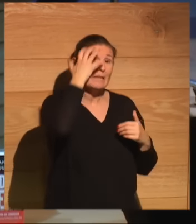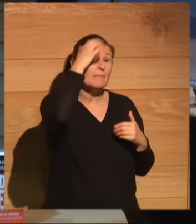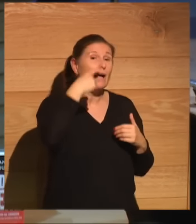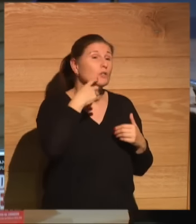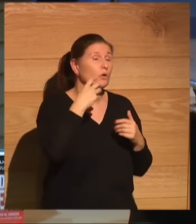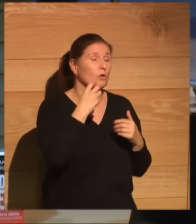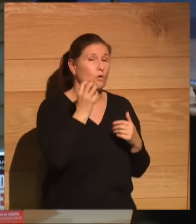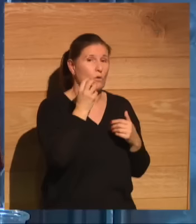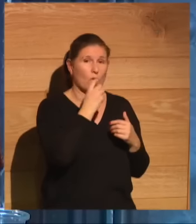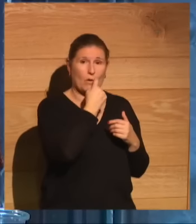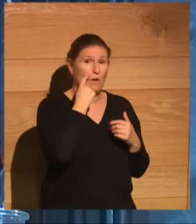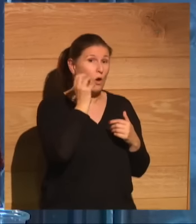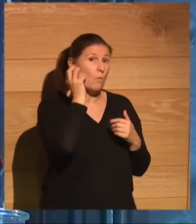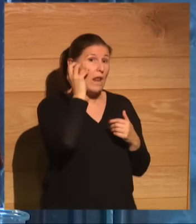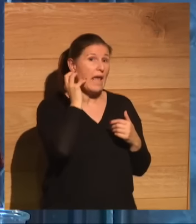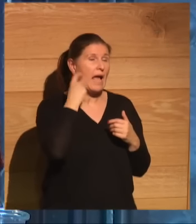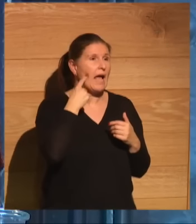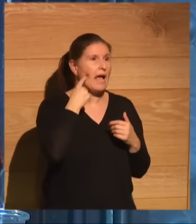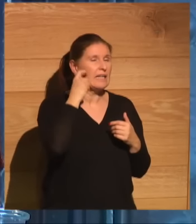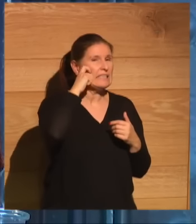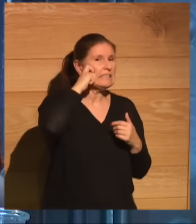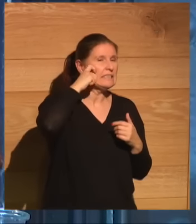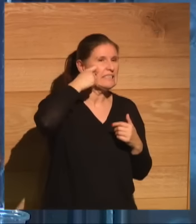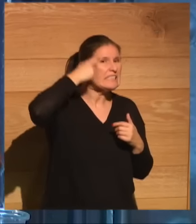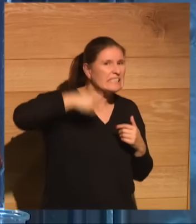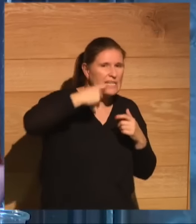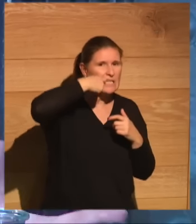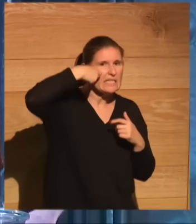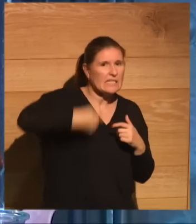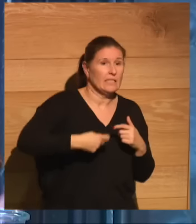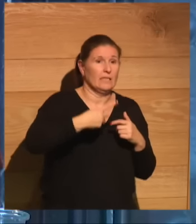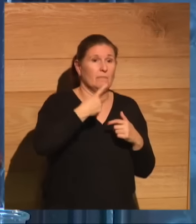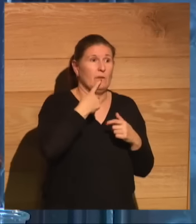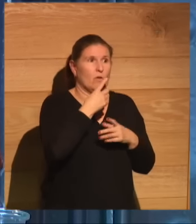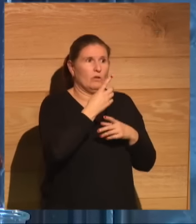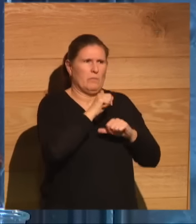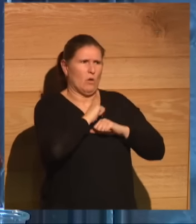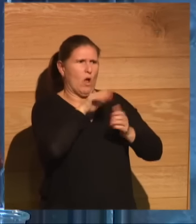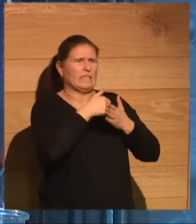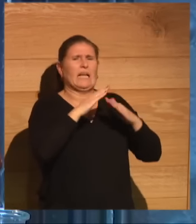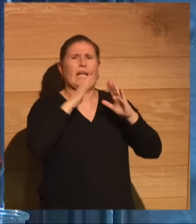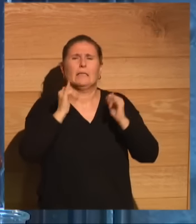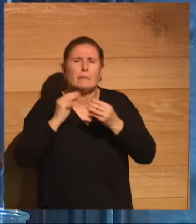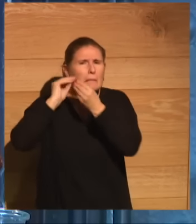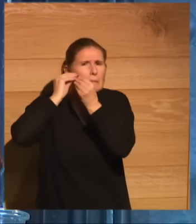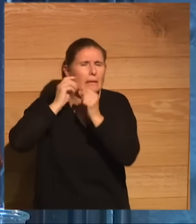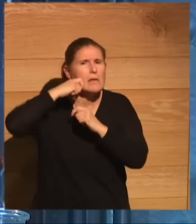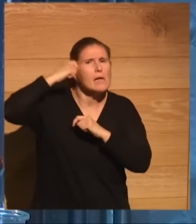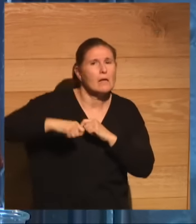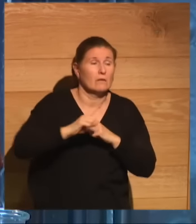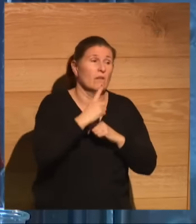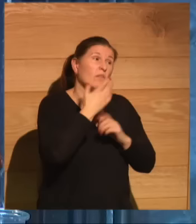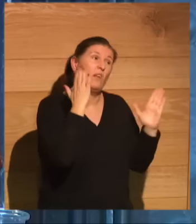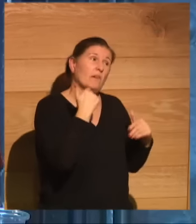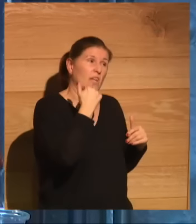juicio trabajando en Disney, pero no en su. No esperó llegar a casa, lo hizo allí, porque bueno, pues era una etapa en la que él a lo mejor. Igual, que no estaba bien.